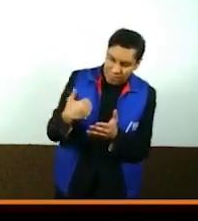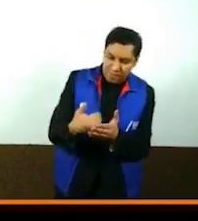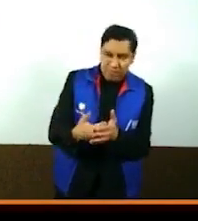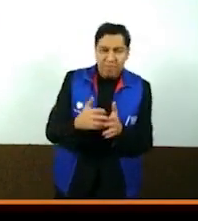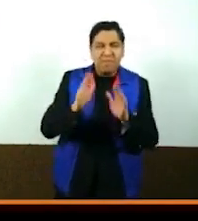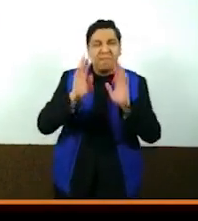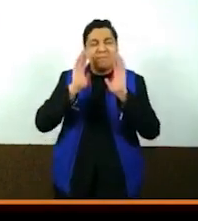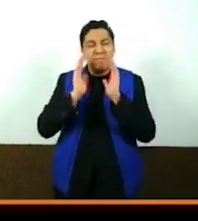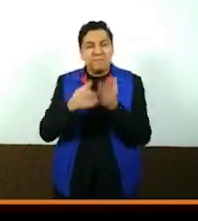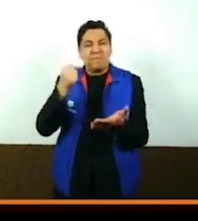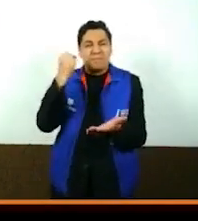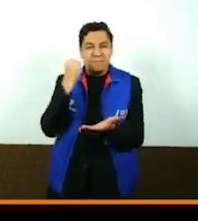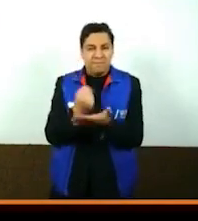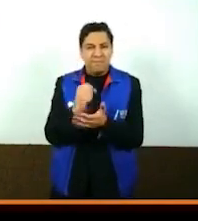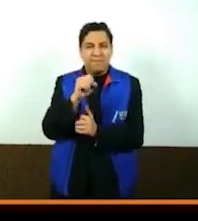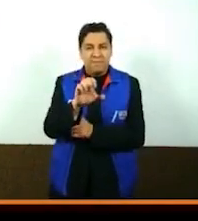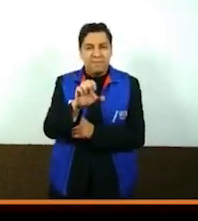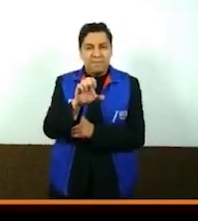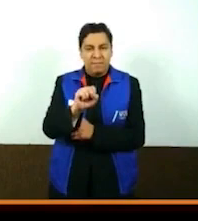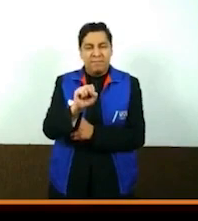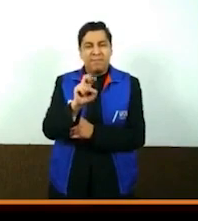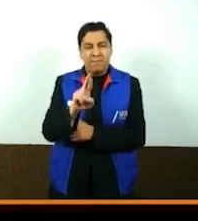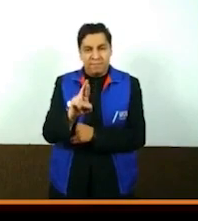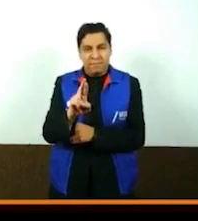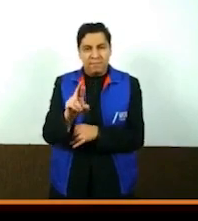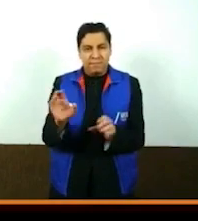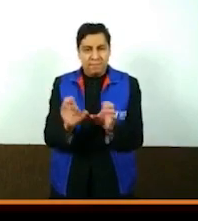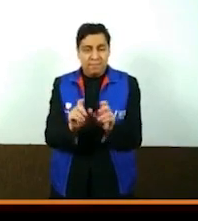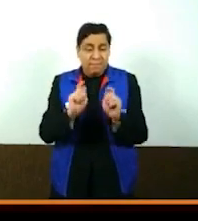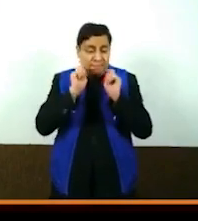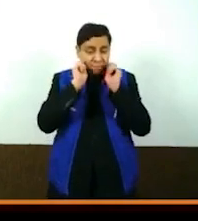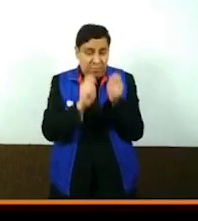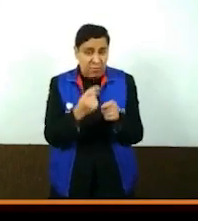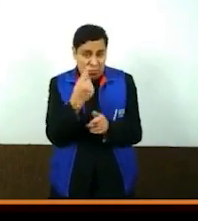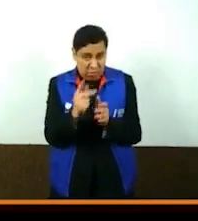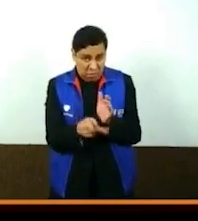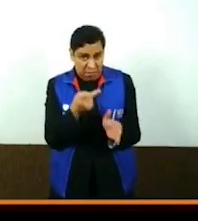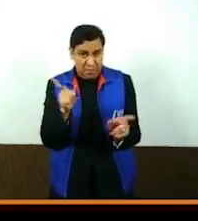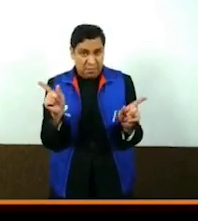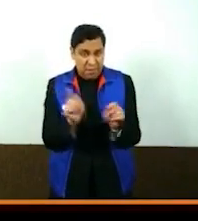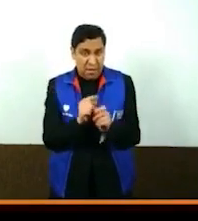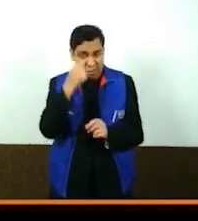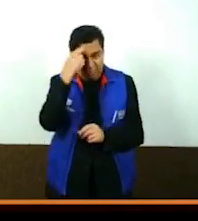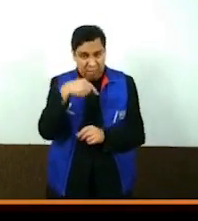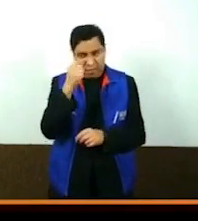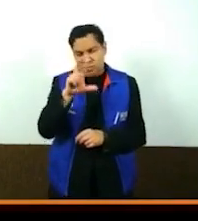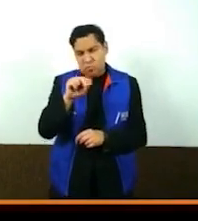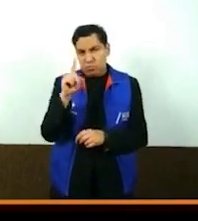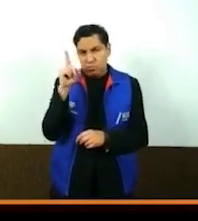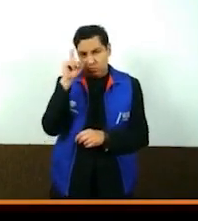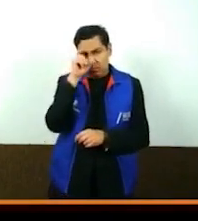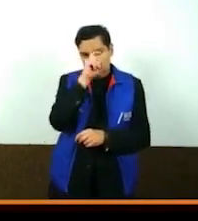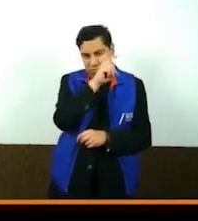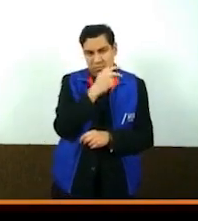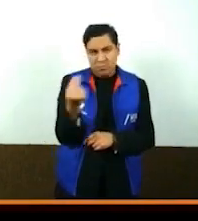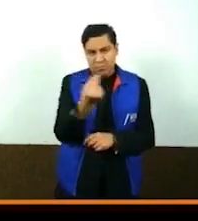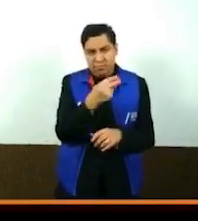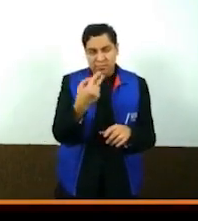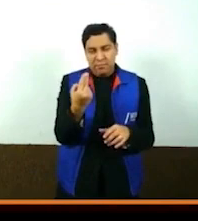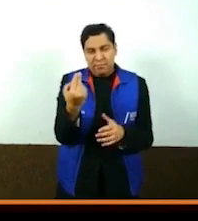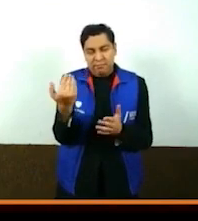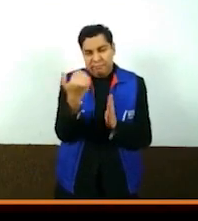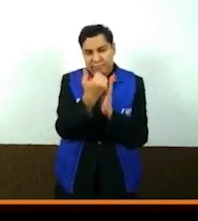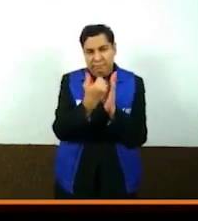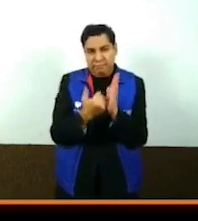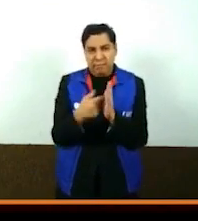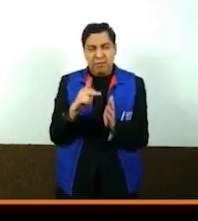distintivo. Pero recibir, yo no digo que recibirlo una vez es sencillo, de ninguna manera lo es, pero mantenerse en